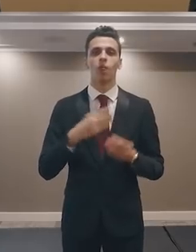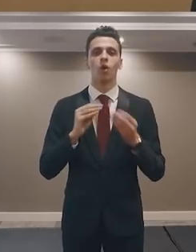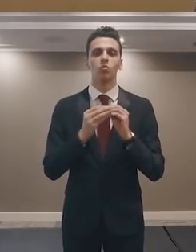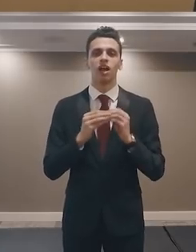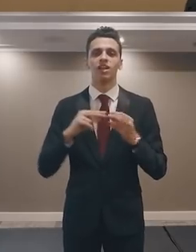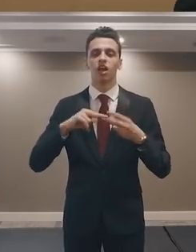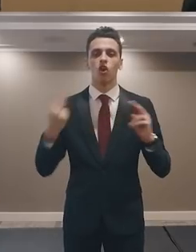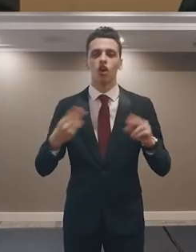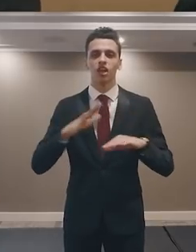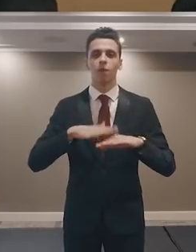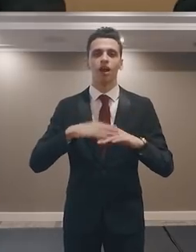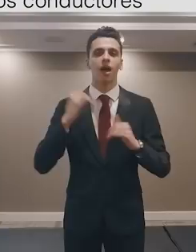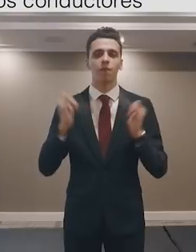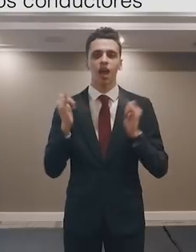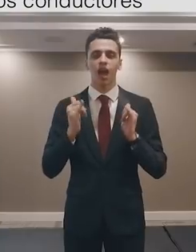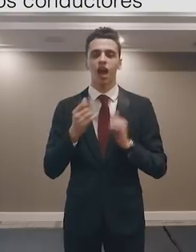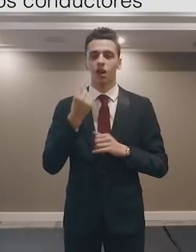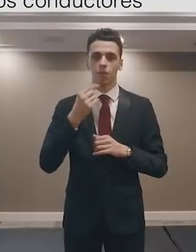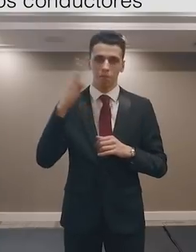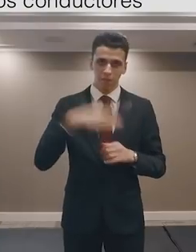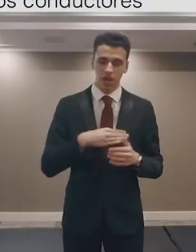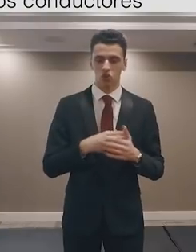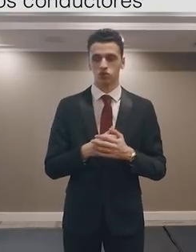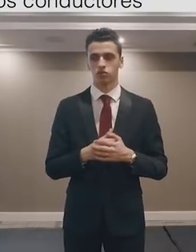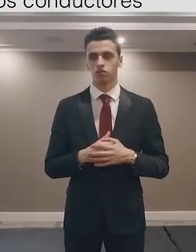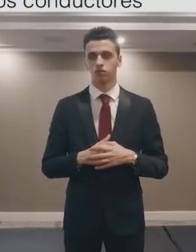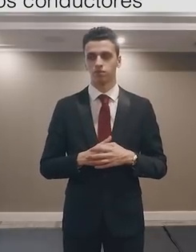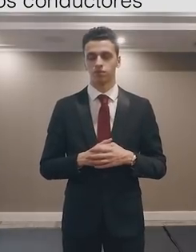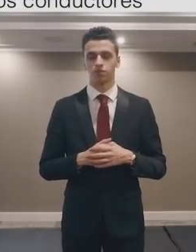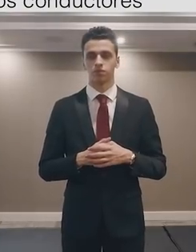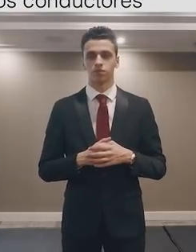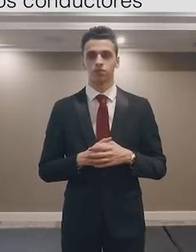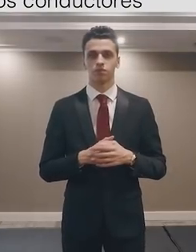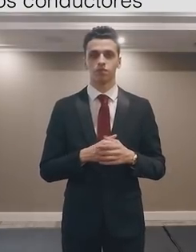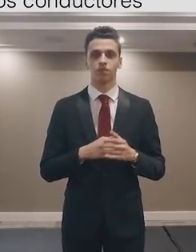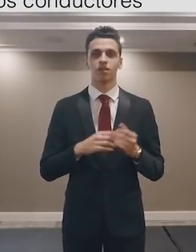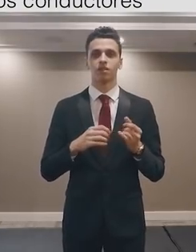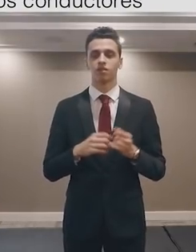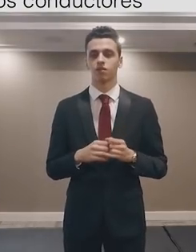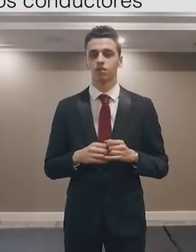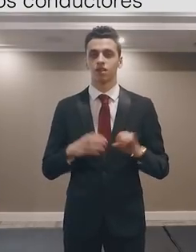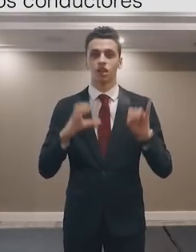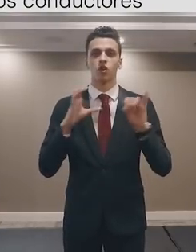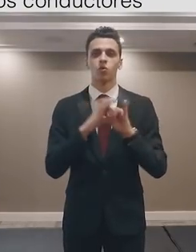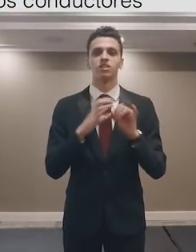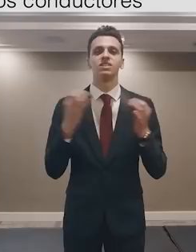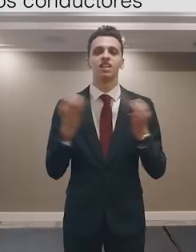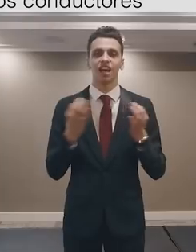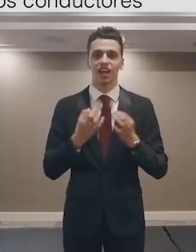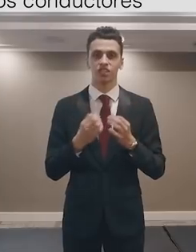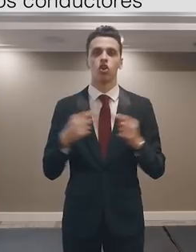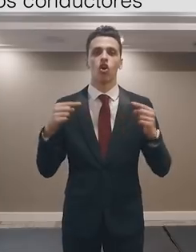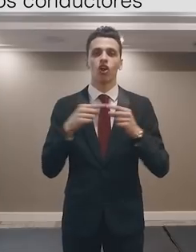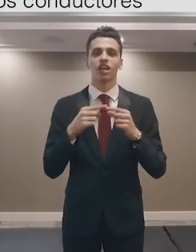no pasa nada incluso es lo mismo un sitio web una aplicación con esta gente que